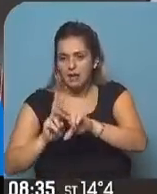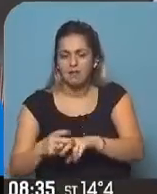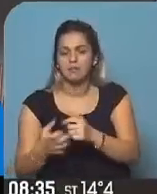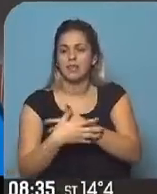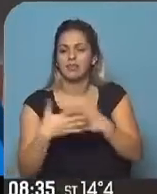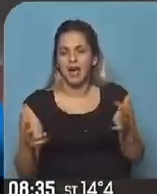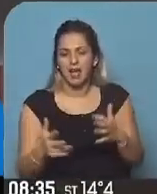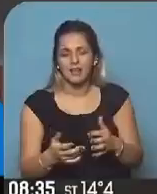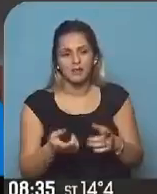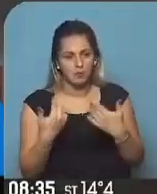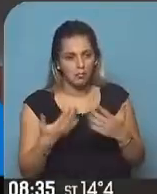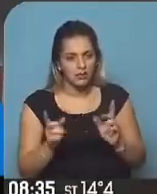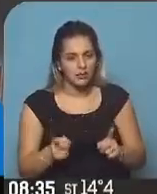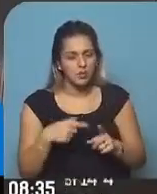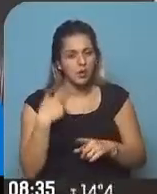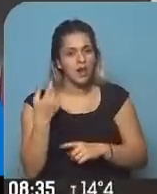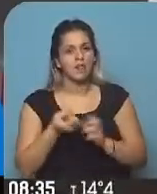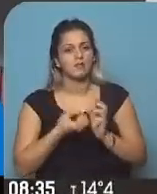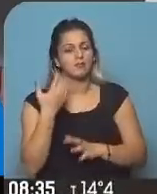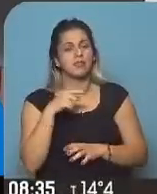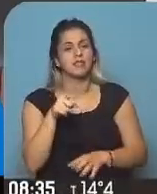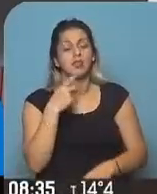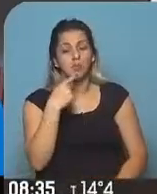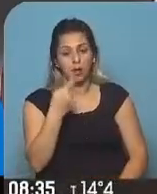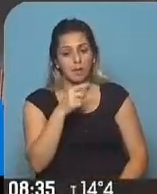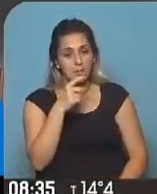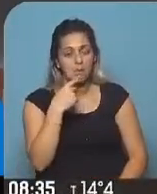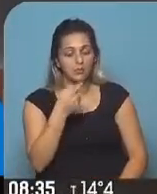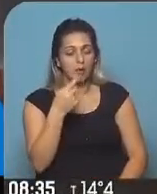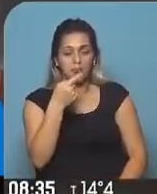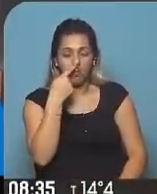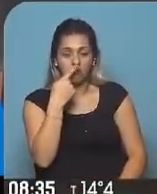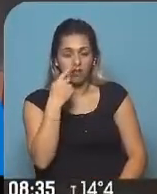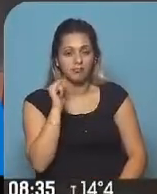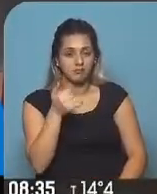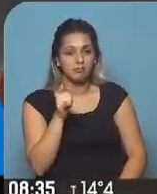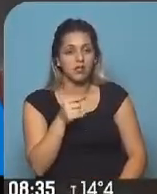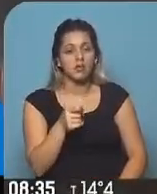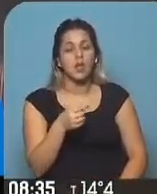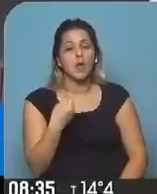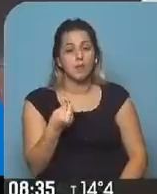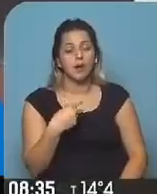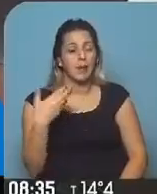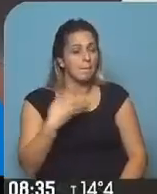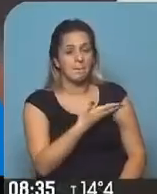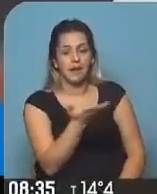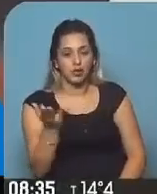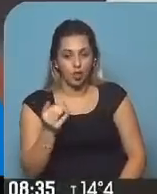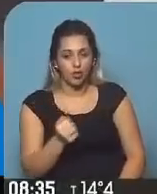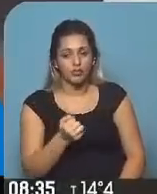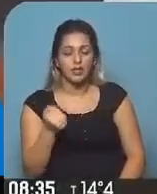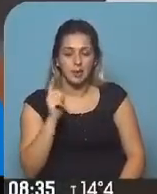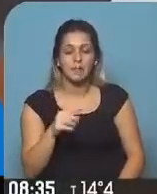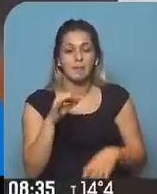esas características, ¿puede ser que aparezca? Esa es una pregunta muy interesante y no solamente para la población, sino para